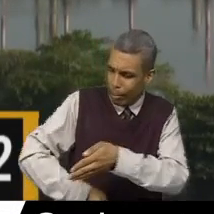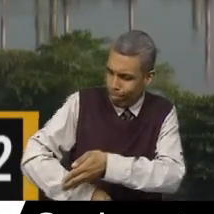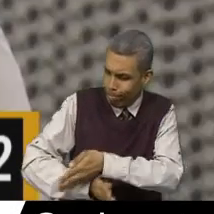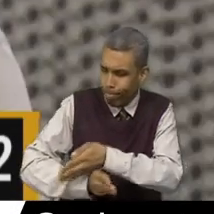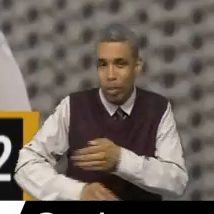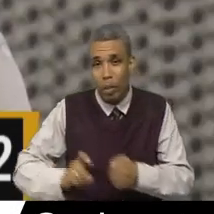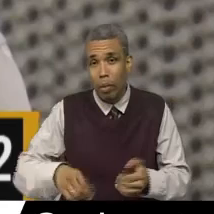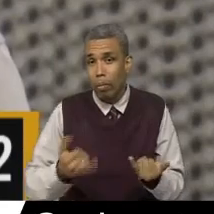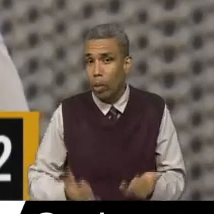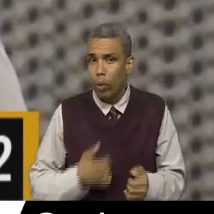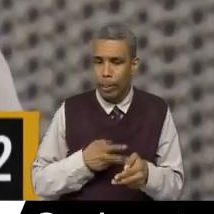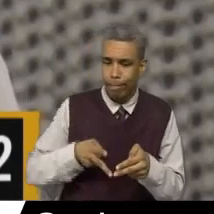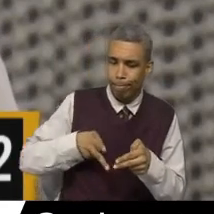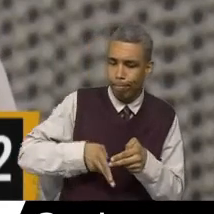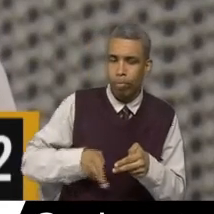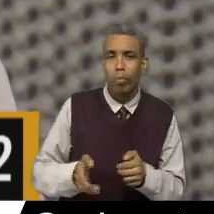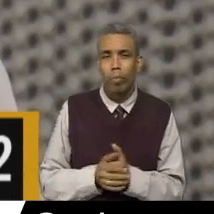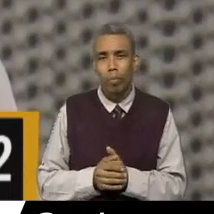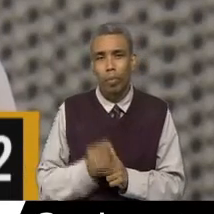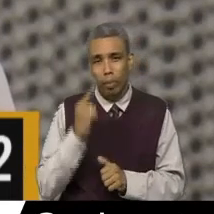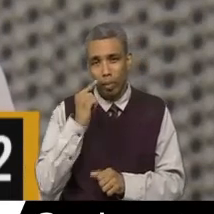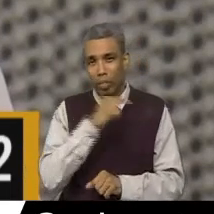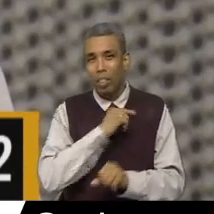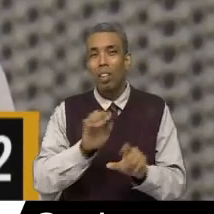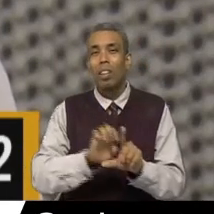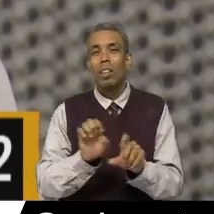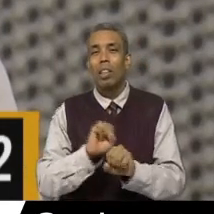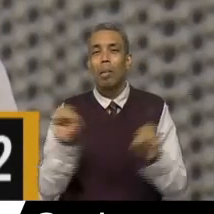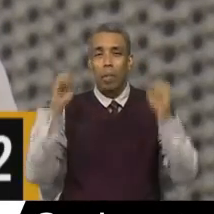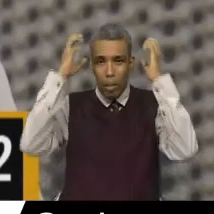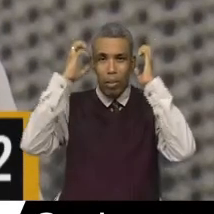tipo de situaciones. Sosa habló para Enlace Radio de Enlace Televisión,